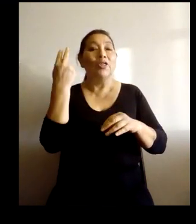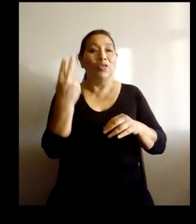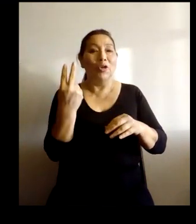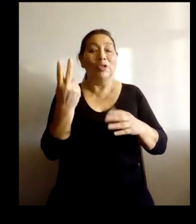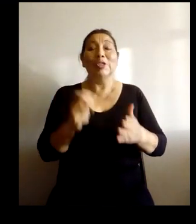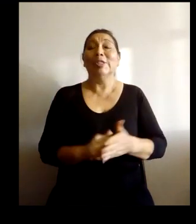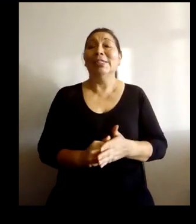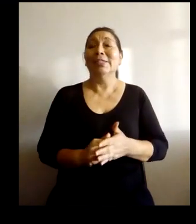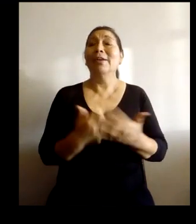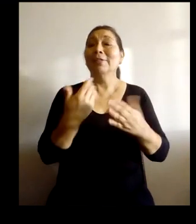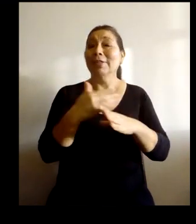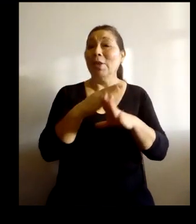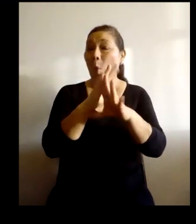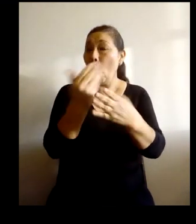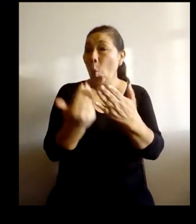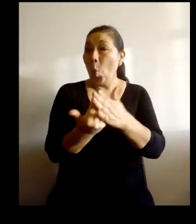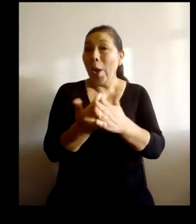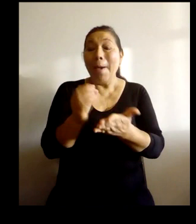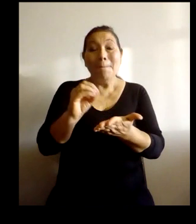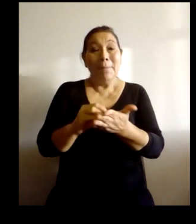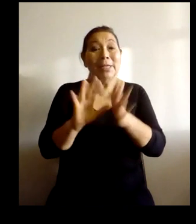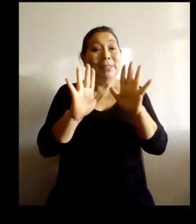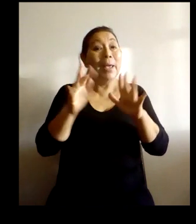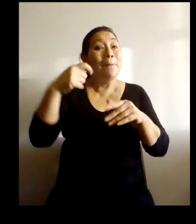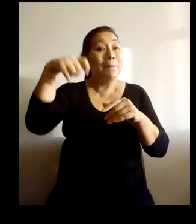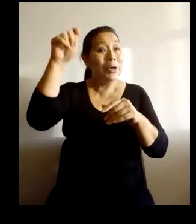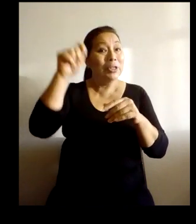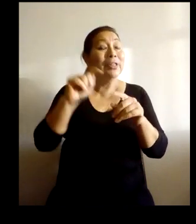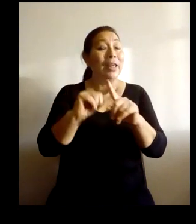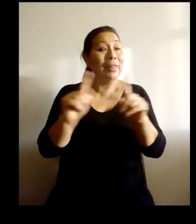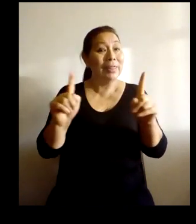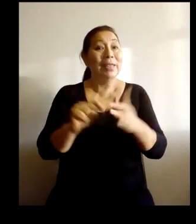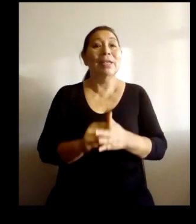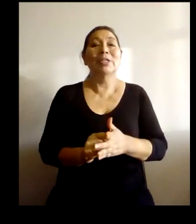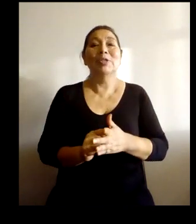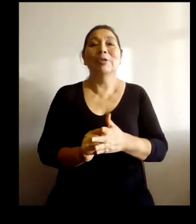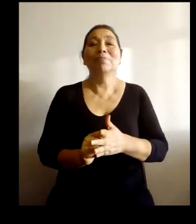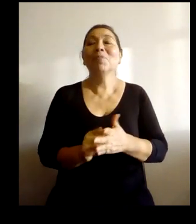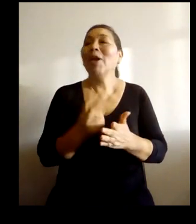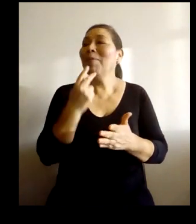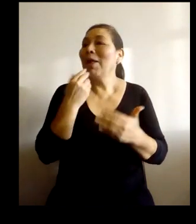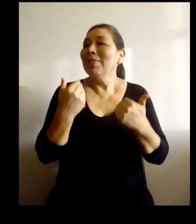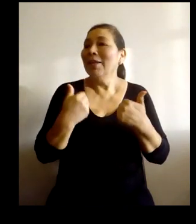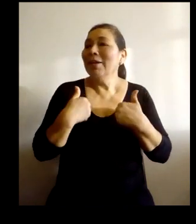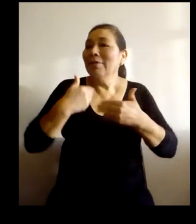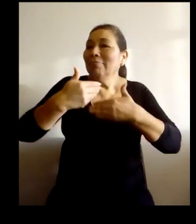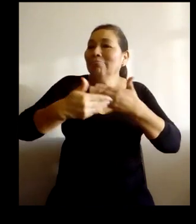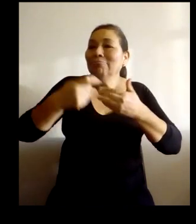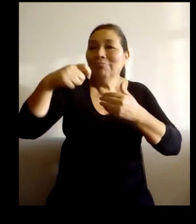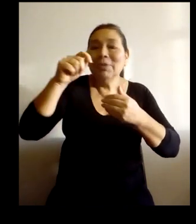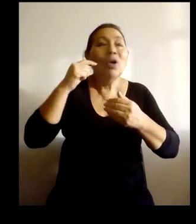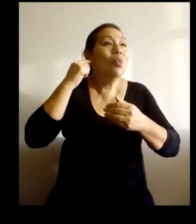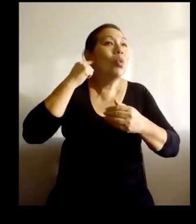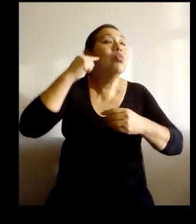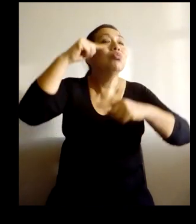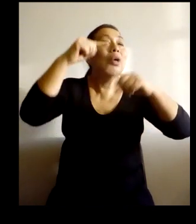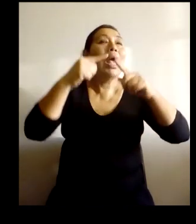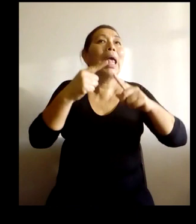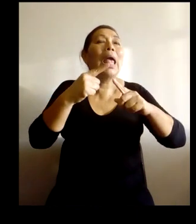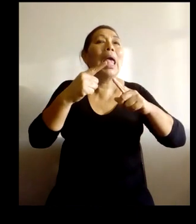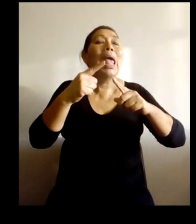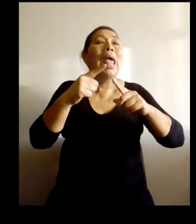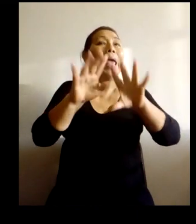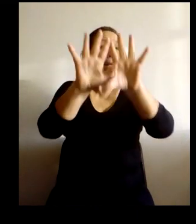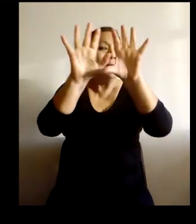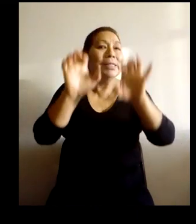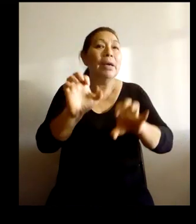2. Y si es que en esas 2 lecturas hay más de 10% de diferencia entre los promedios, vamos a tener que pasar a un potenciales evocados, que es